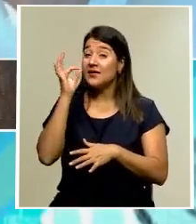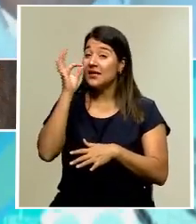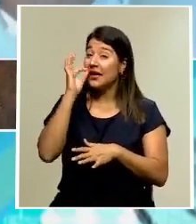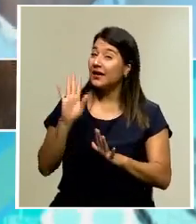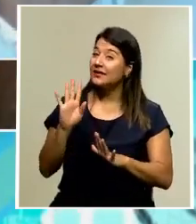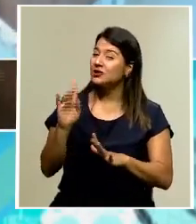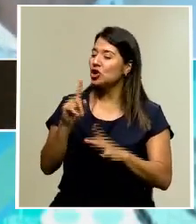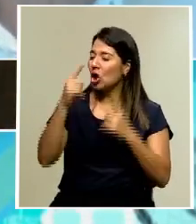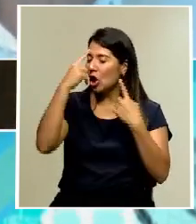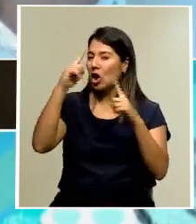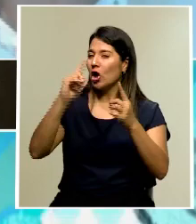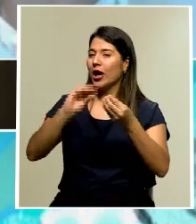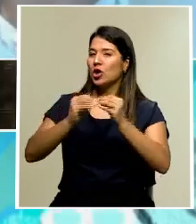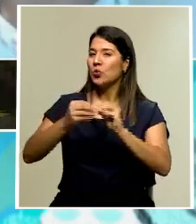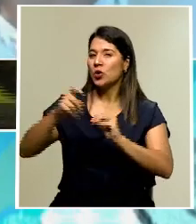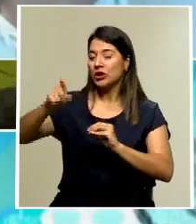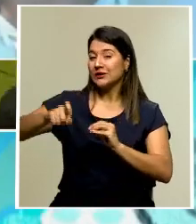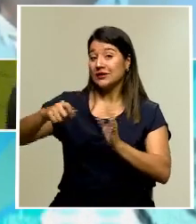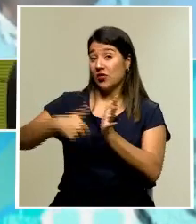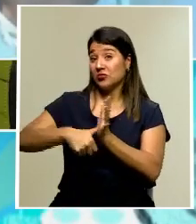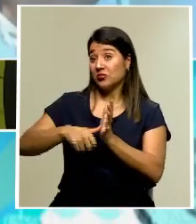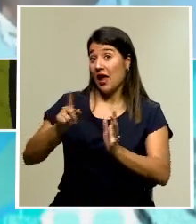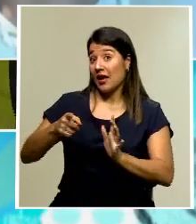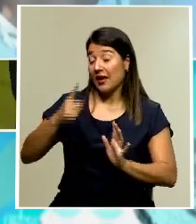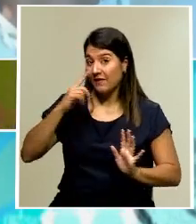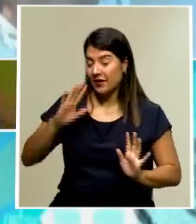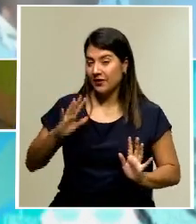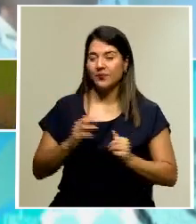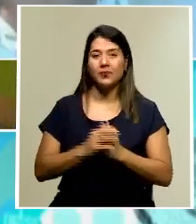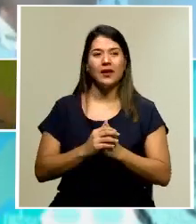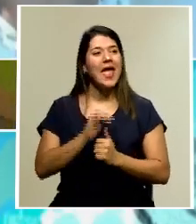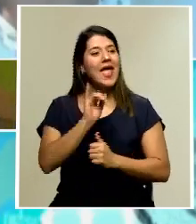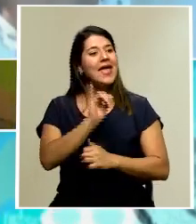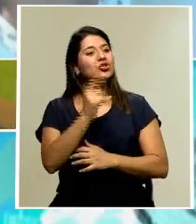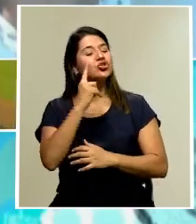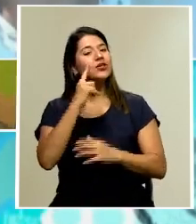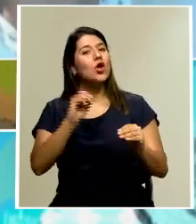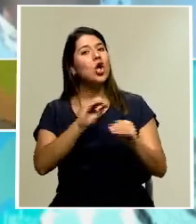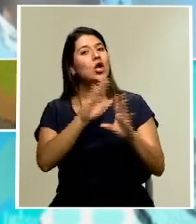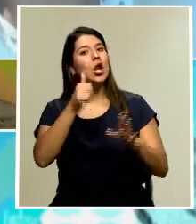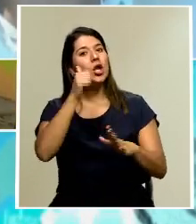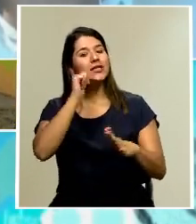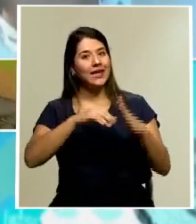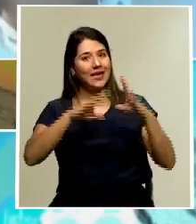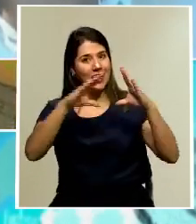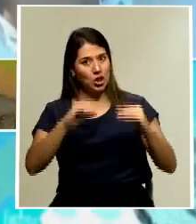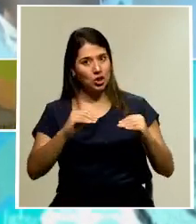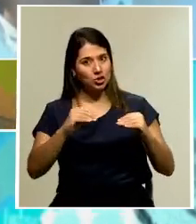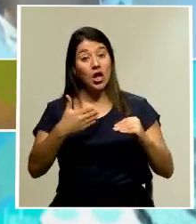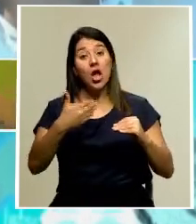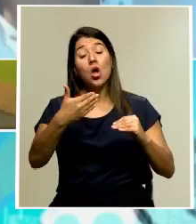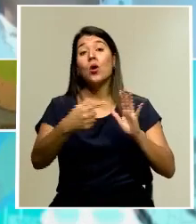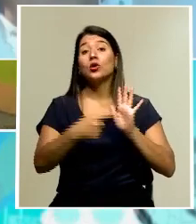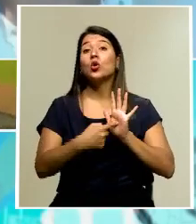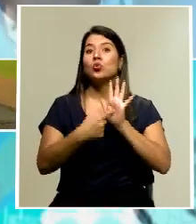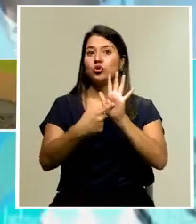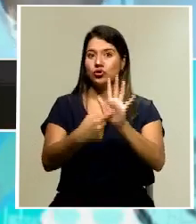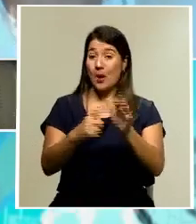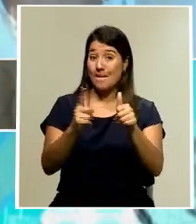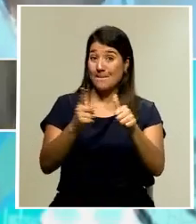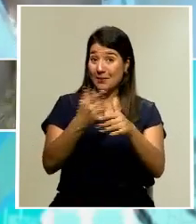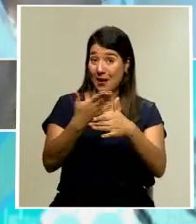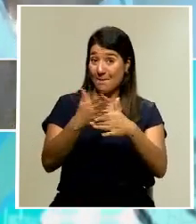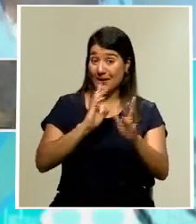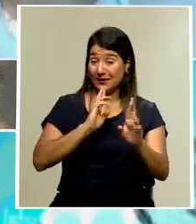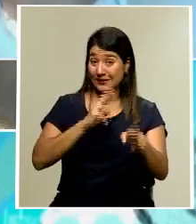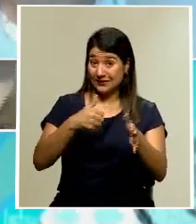este es uno de los escenarios. Esto se vio con mucha claridad anoche, cuando estaban puestos los números, los primeros números,